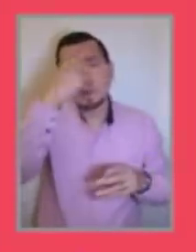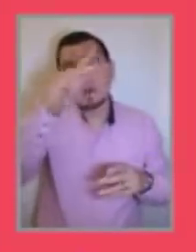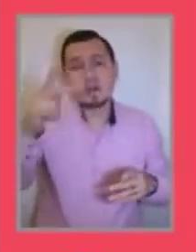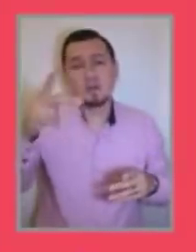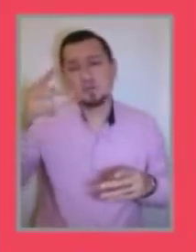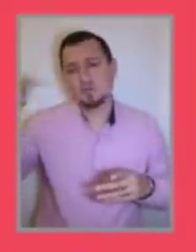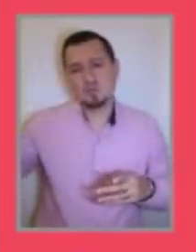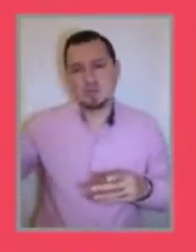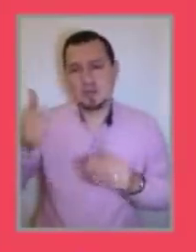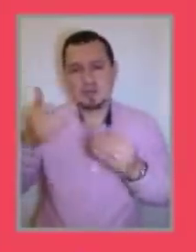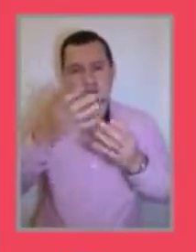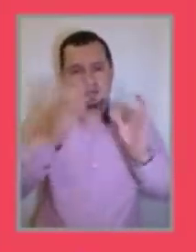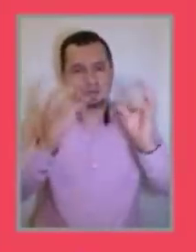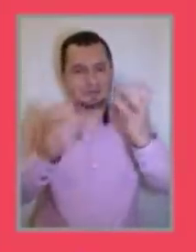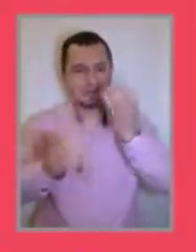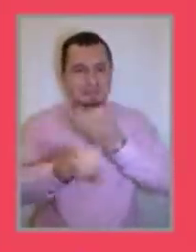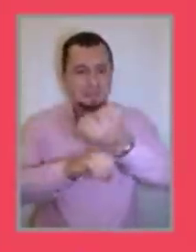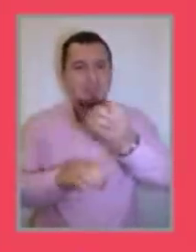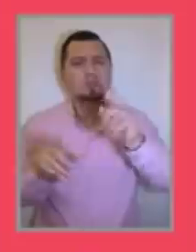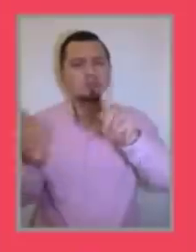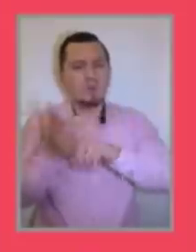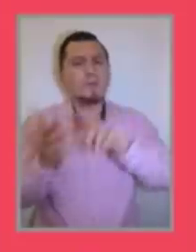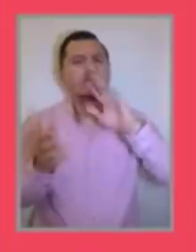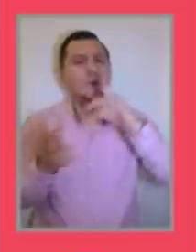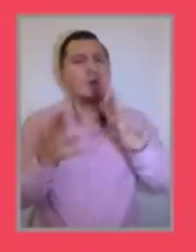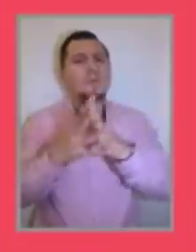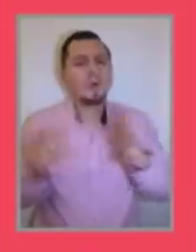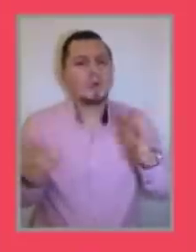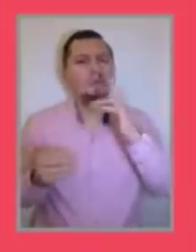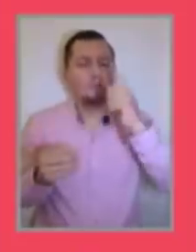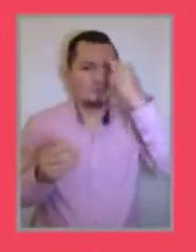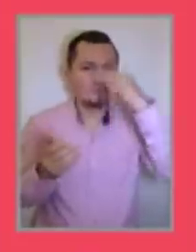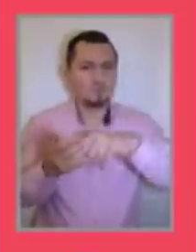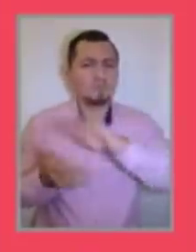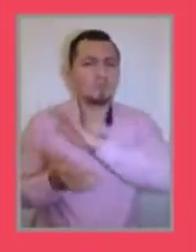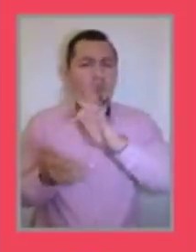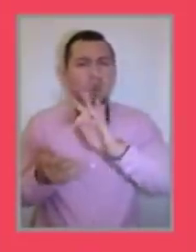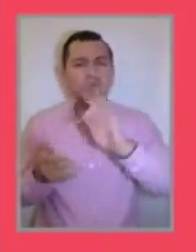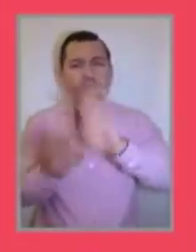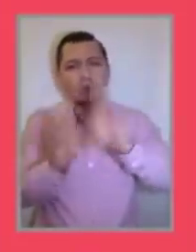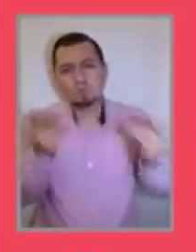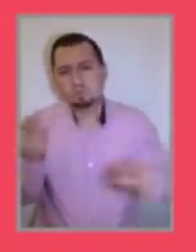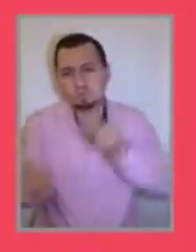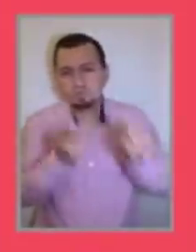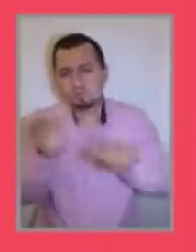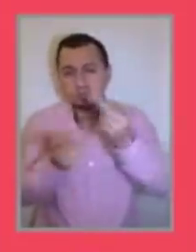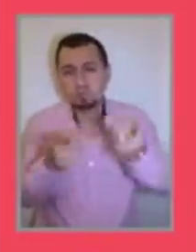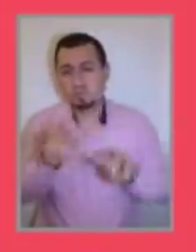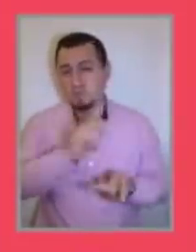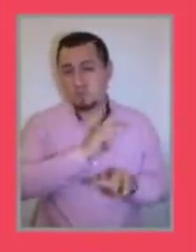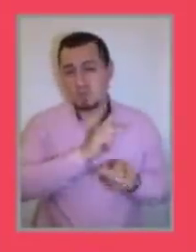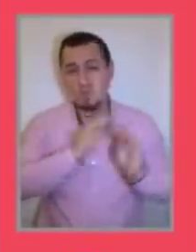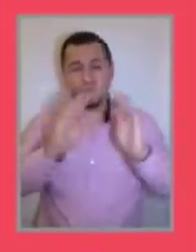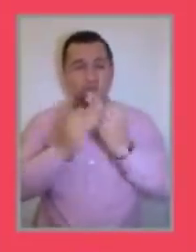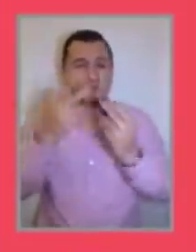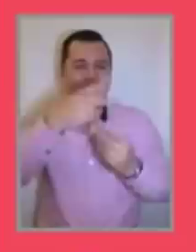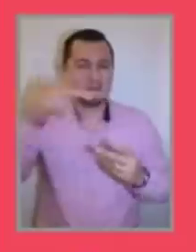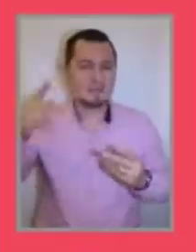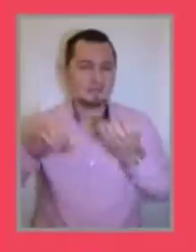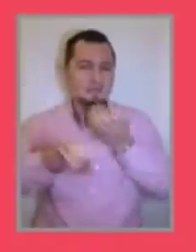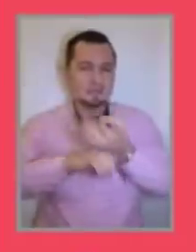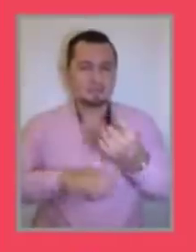cuando un estado regrese sea bajo este modelo, que es el que creo puede generar consenso con los gobernadores de los